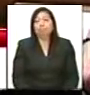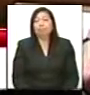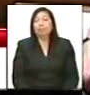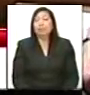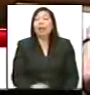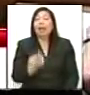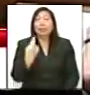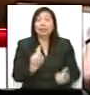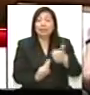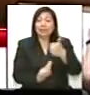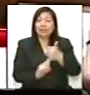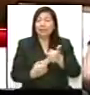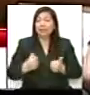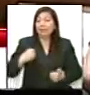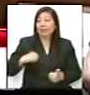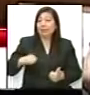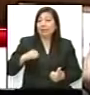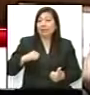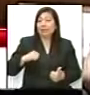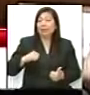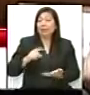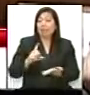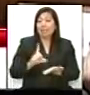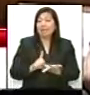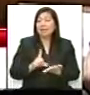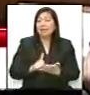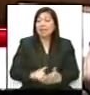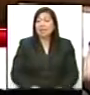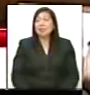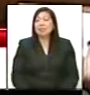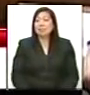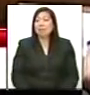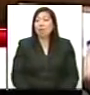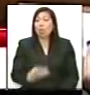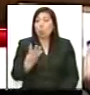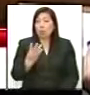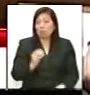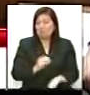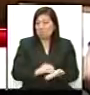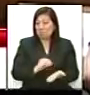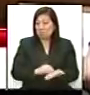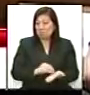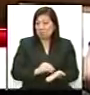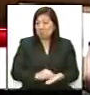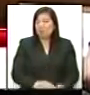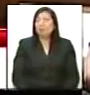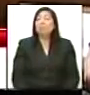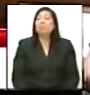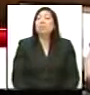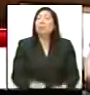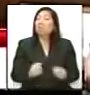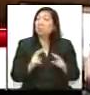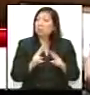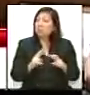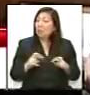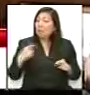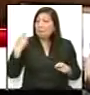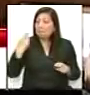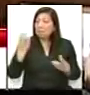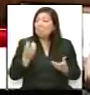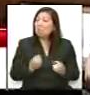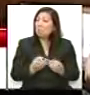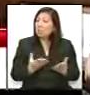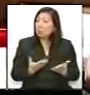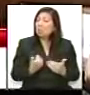regidor de la Municipalidad de Lima Metropolitana en 4 oportunidades y es un analista político pues